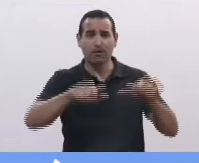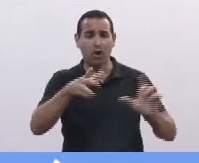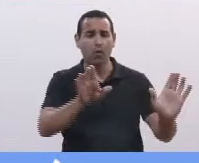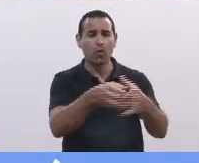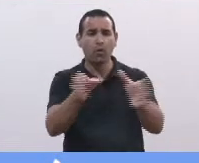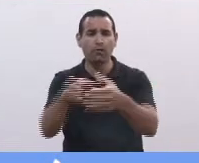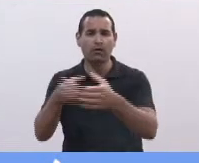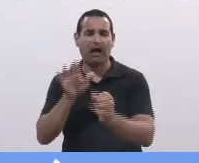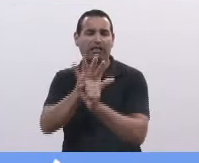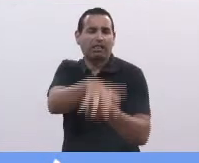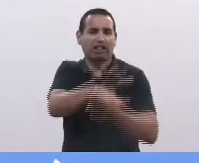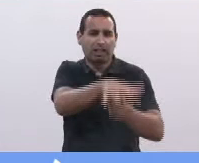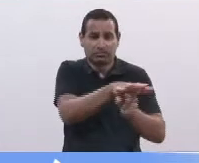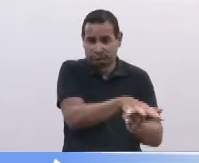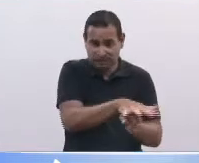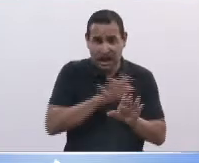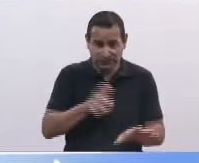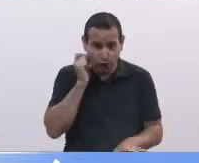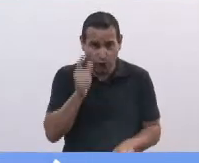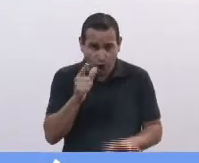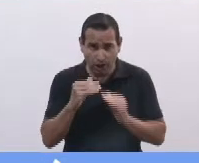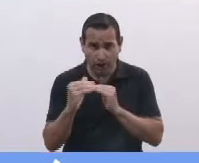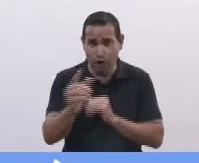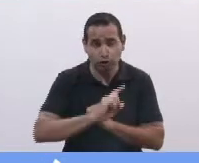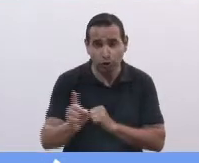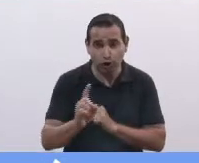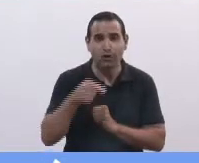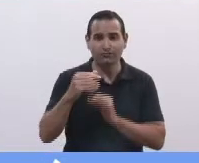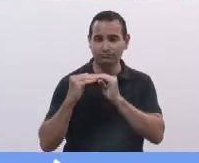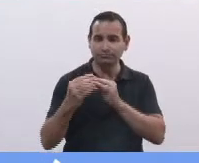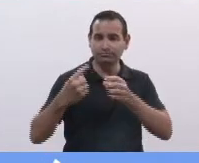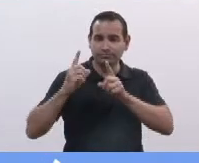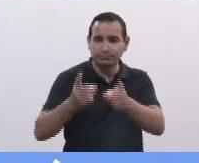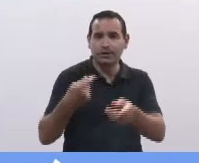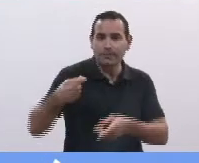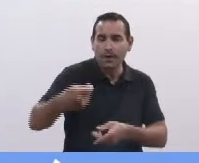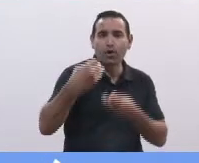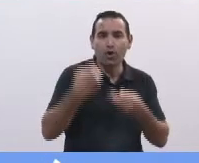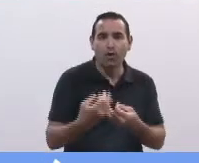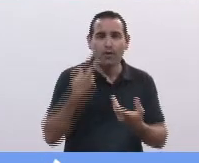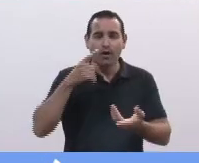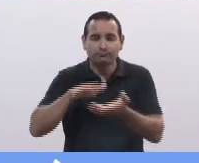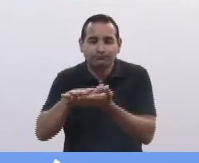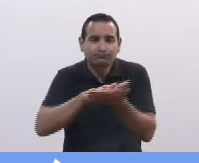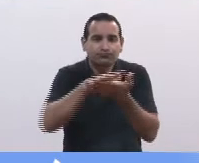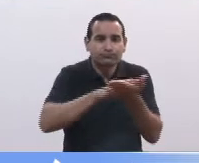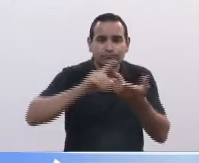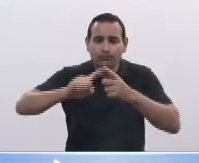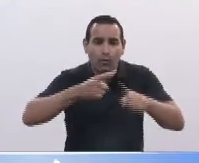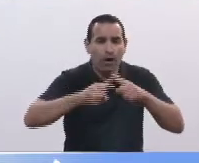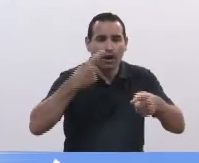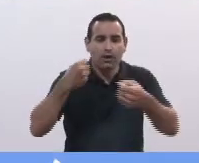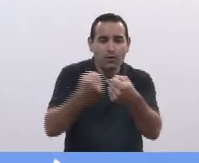a las minorías. La estabilidad permanente se logra cuando se construyen consensos que trascienden un